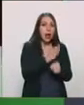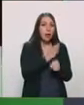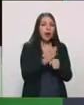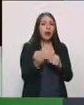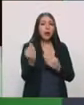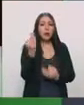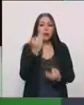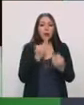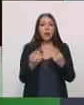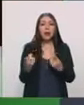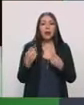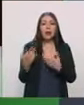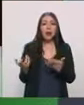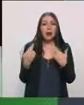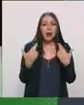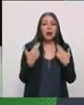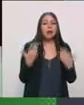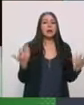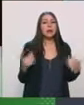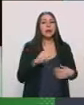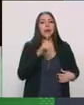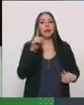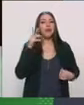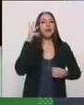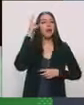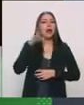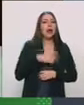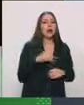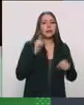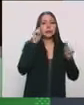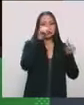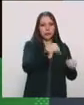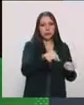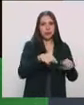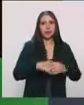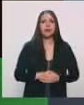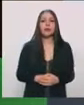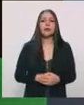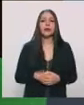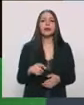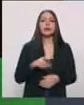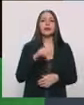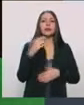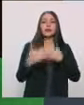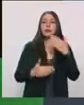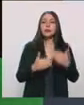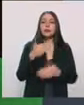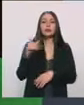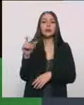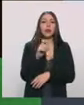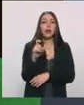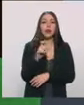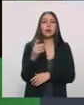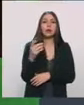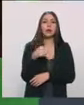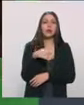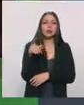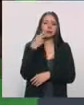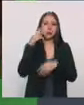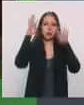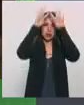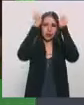mandan estos regalos, lo que tendrán allá. Pero no solo eso, sino que Moctezuma, cuando recibe a Hernán Cortés y a